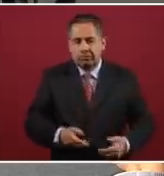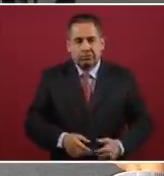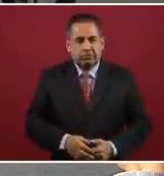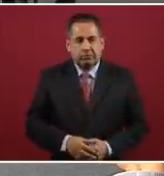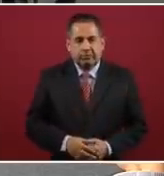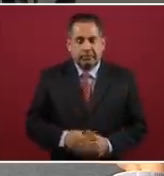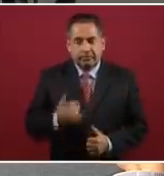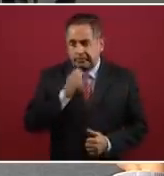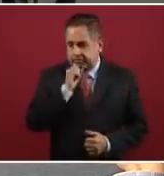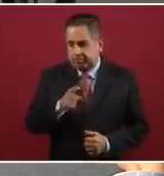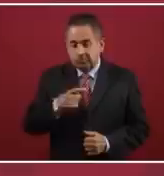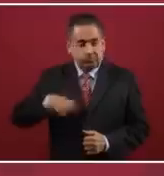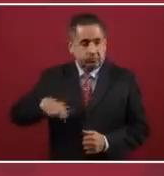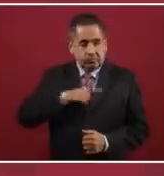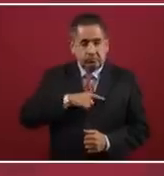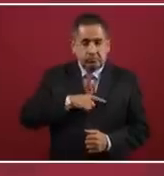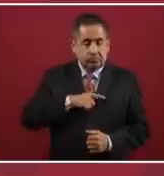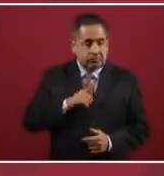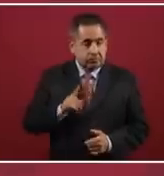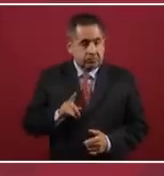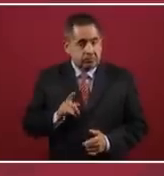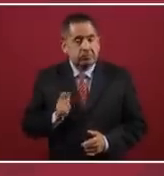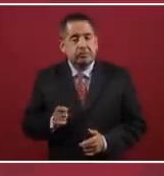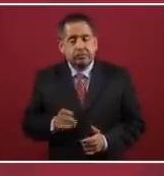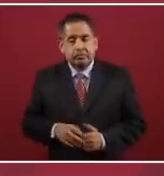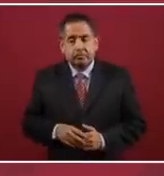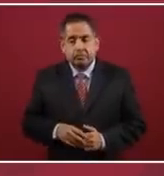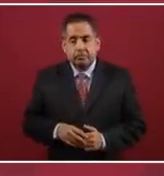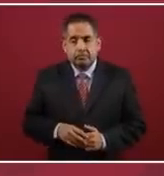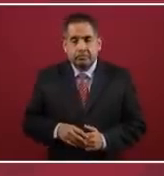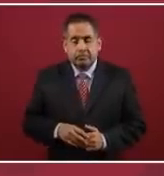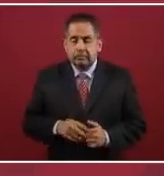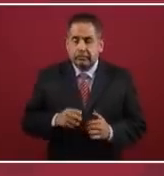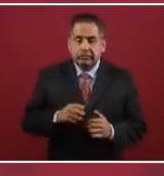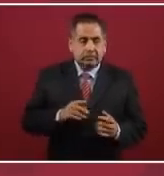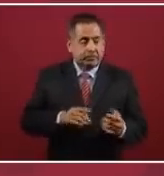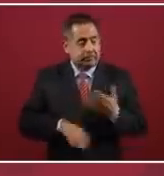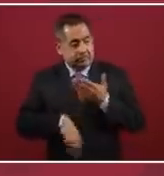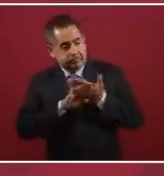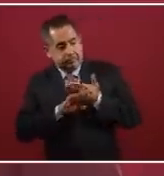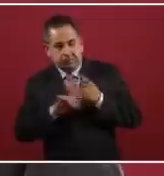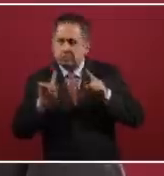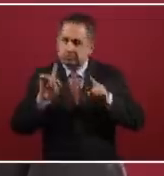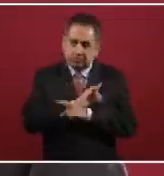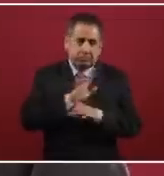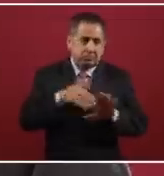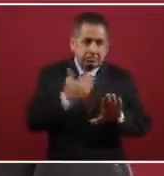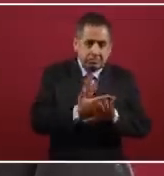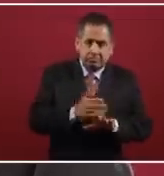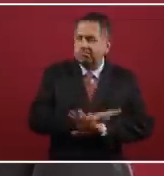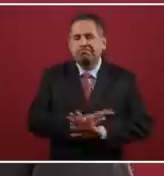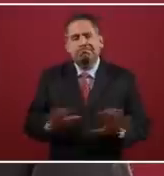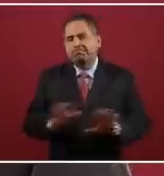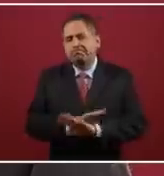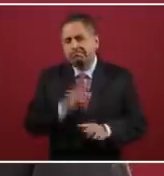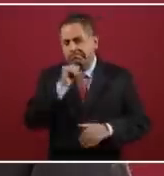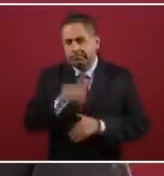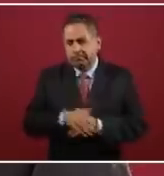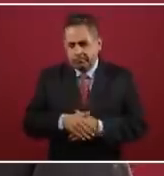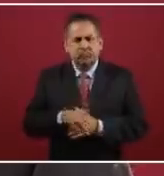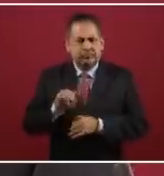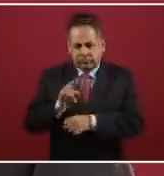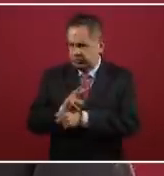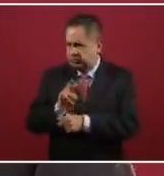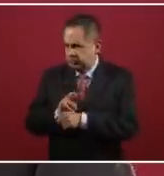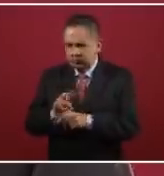y no vamos nosotros a caer en esa provocación, y sí va a haber